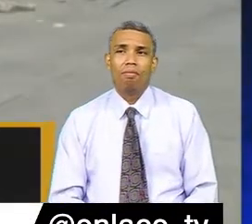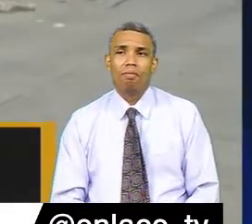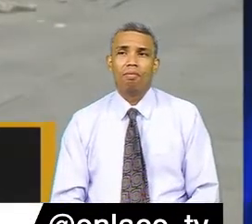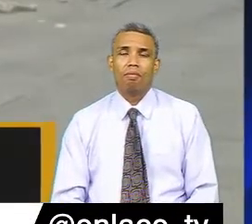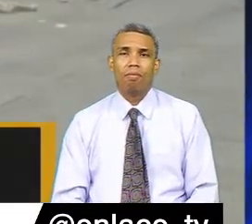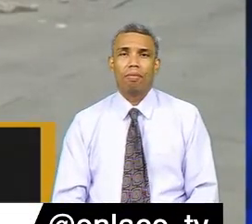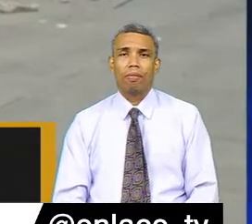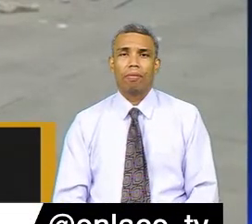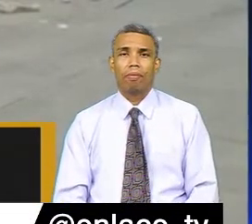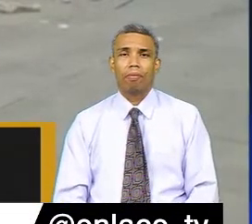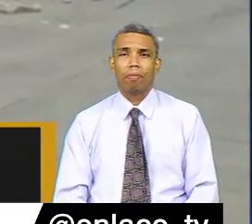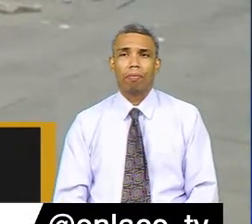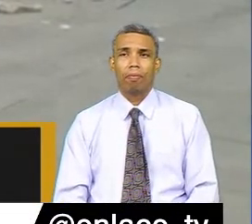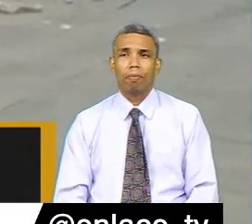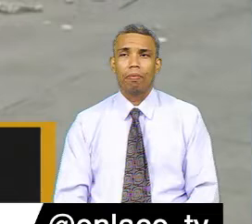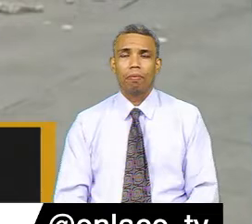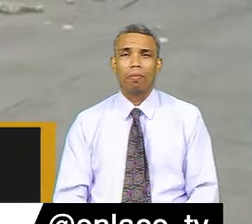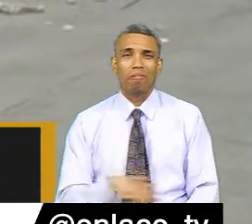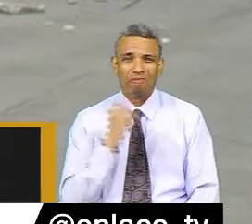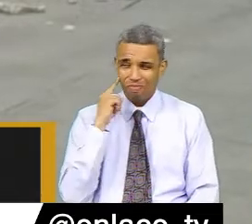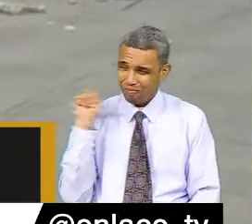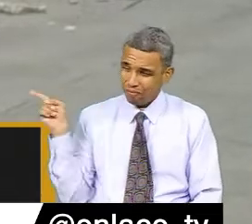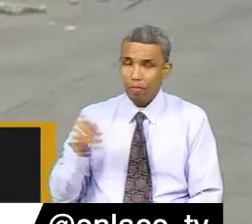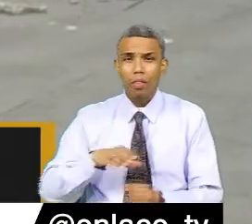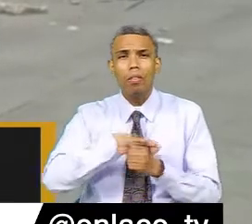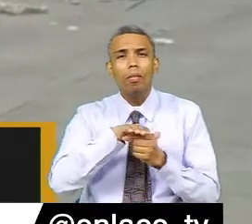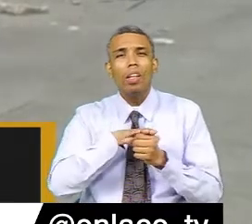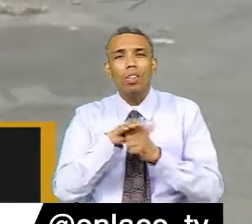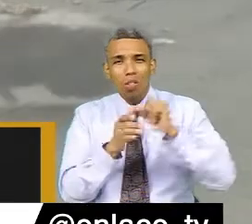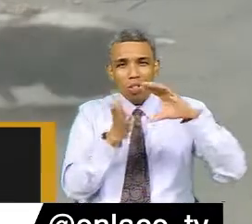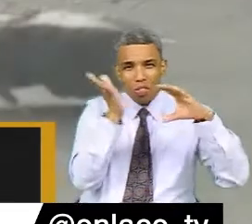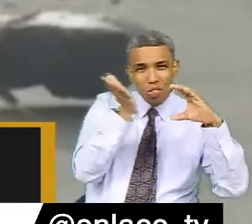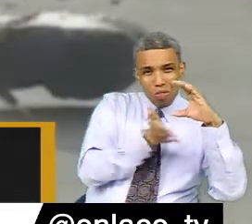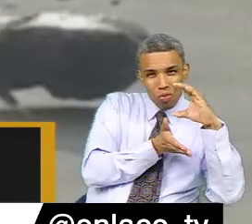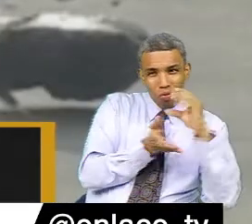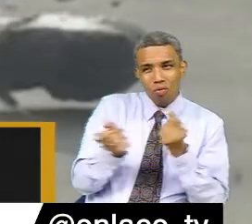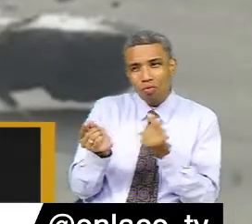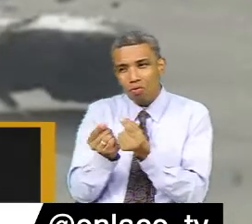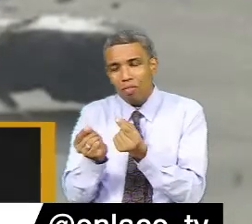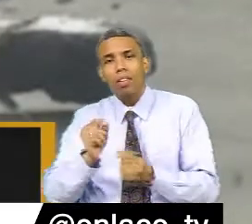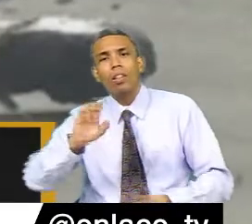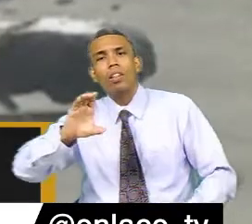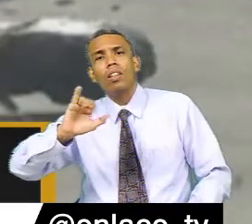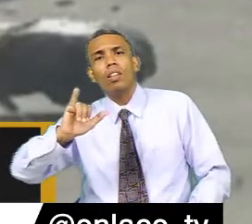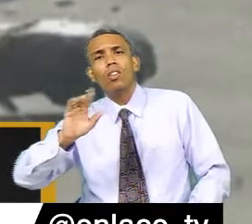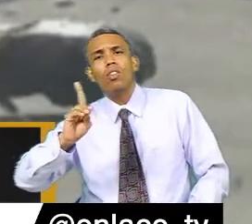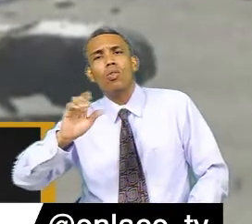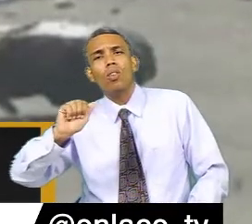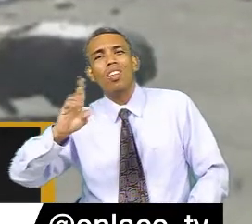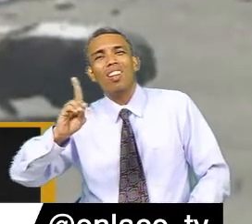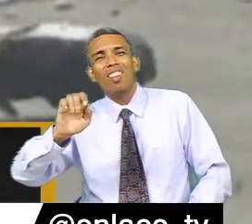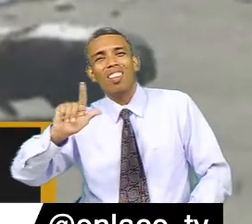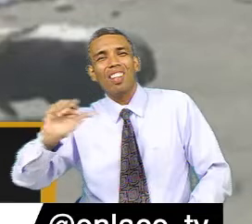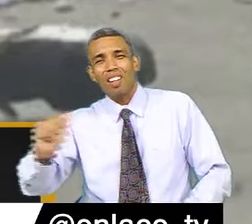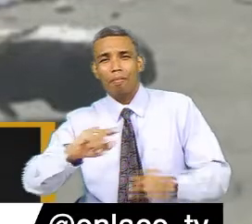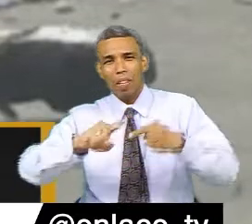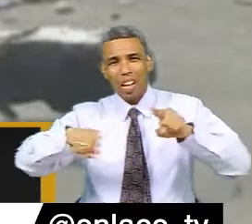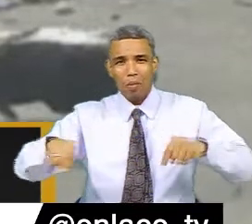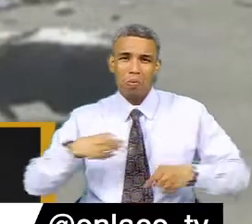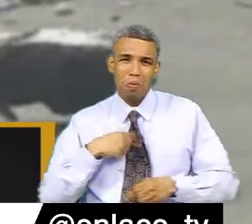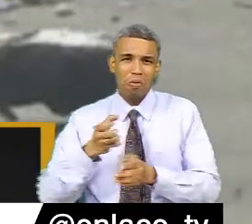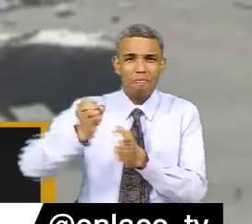Nuestro reportero ciudadano trasladándonos al barrio Ciudadela Cincuentenario. Según el reportero, los rufinos se tomaron el sector. Los califica